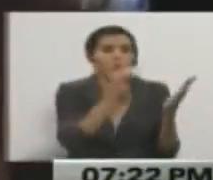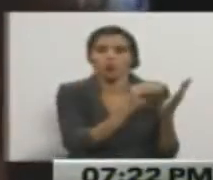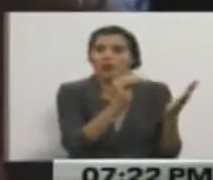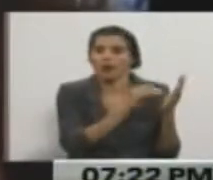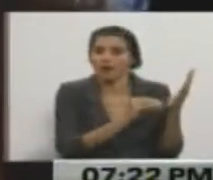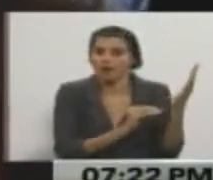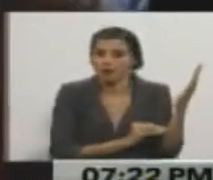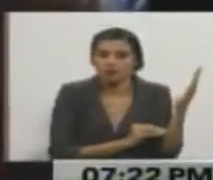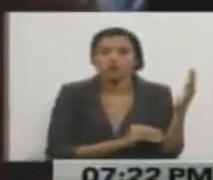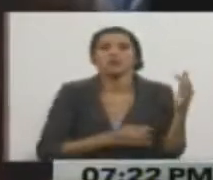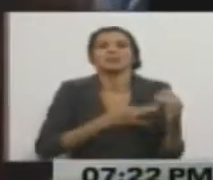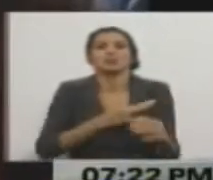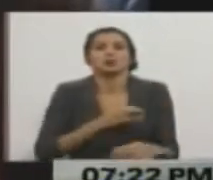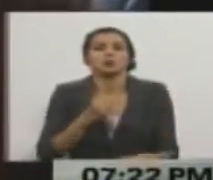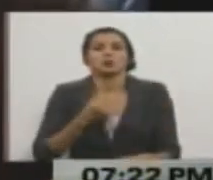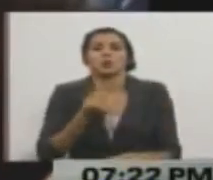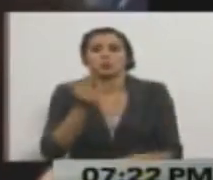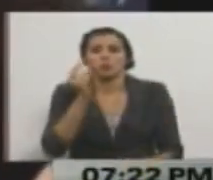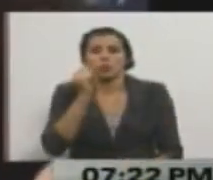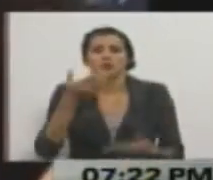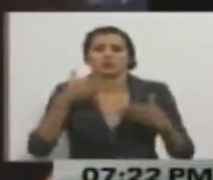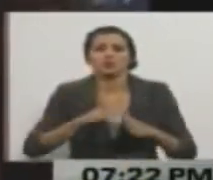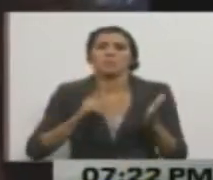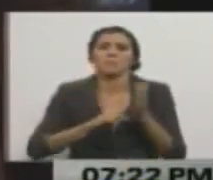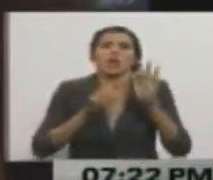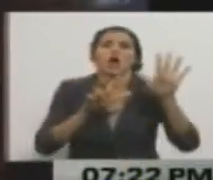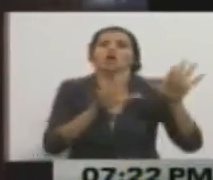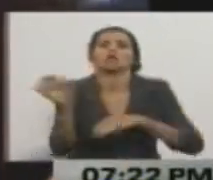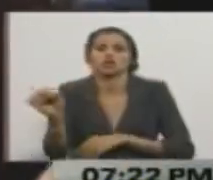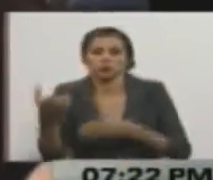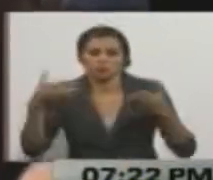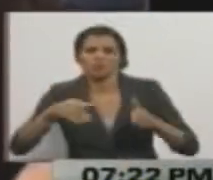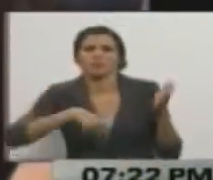señor que nació en 1898 firmando, que había